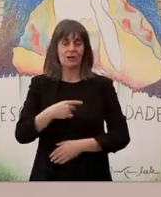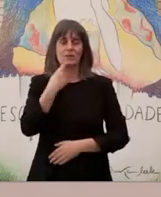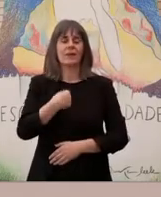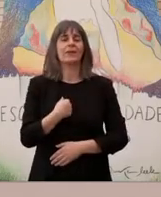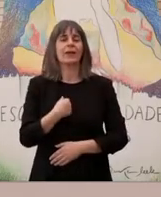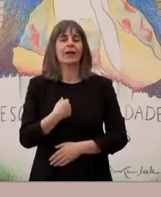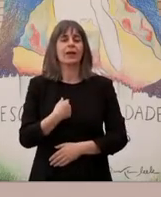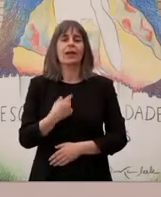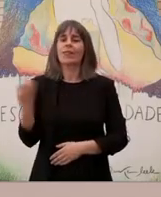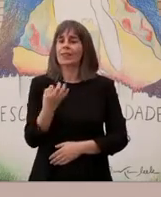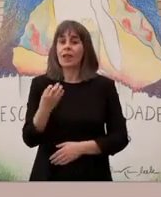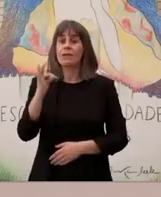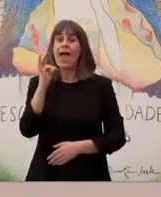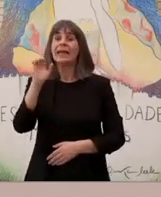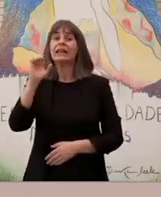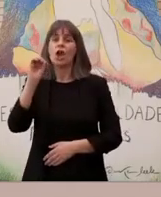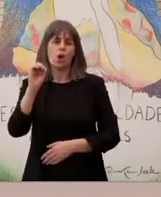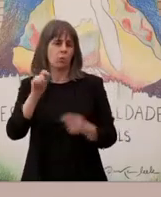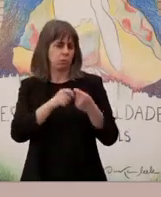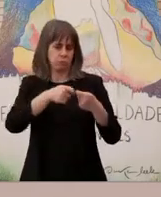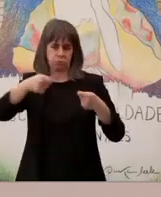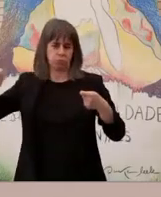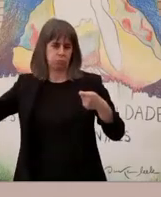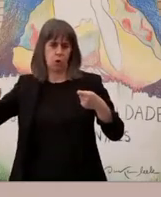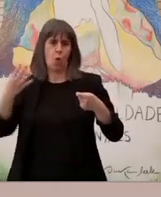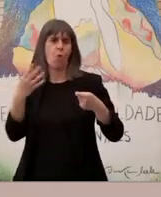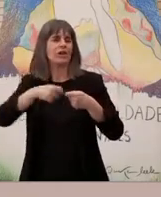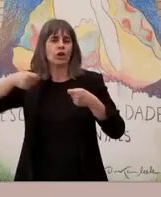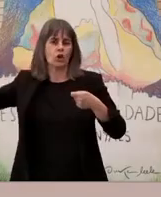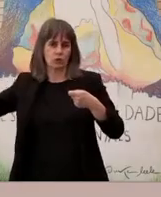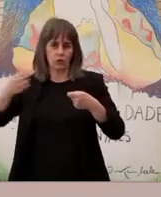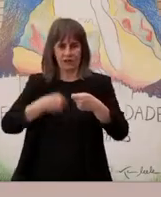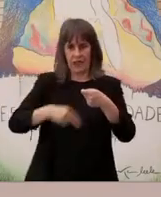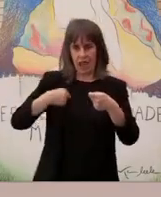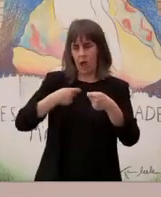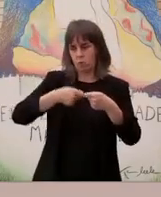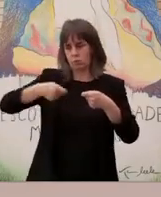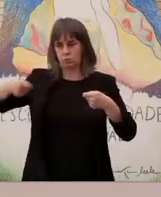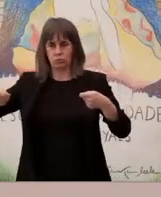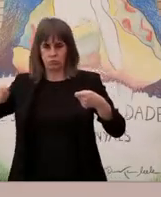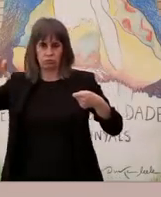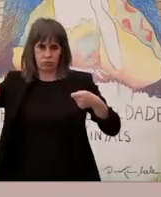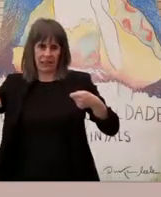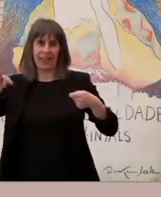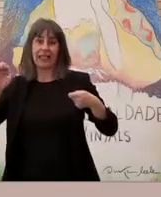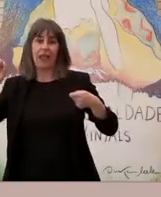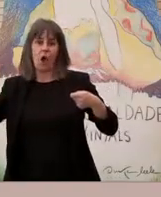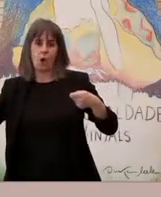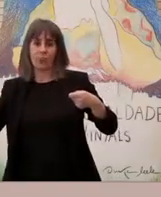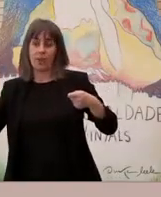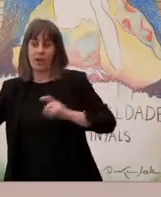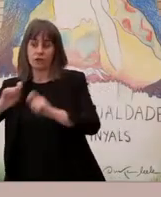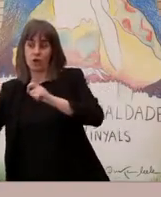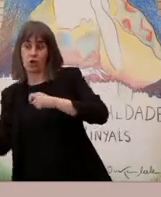trasladar está cuatro kilómetros de Santiago No te tienes que trasladar asociación para Santiago no